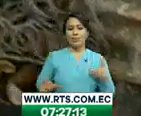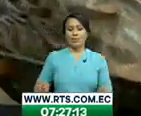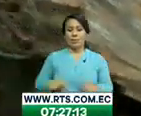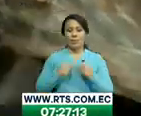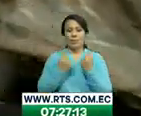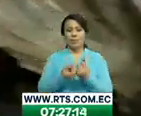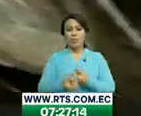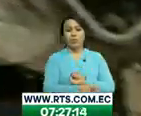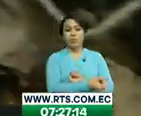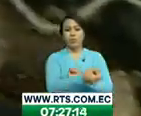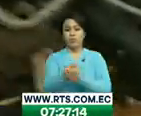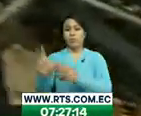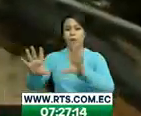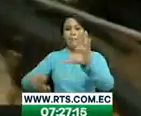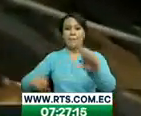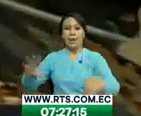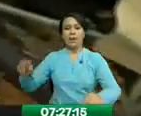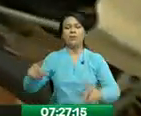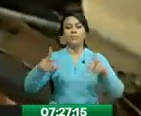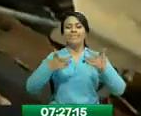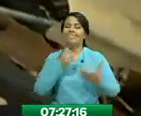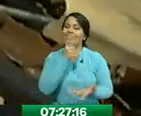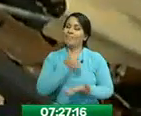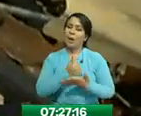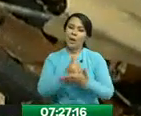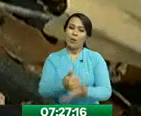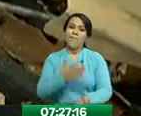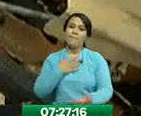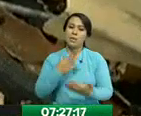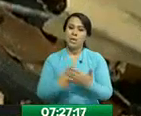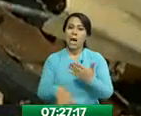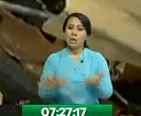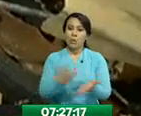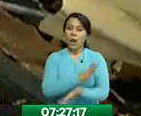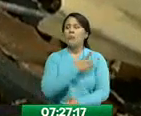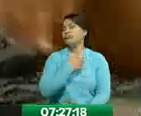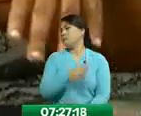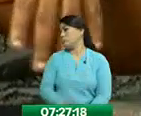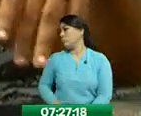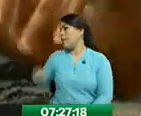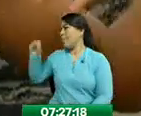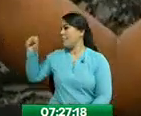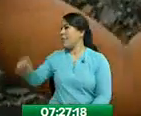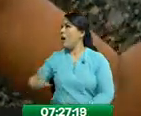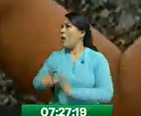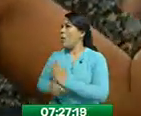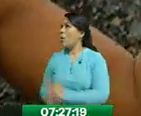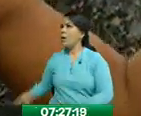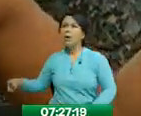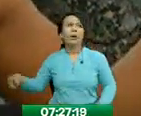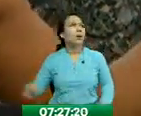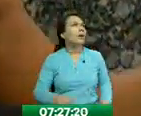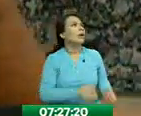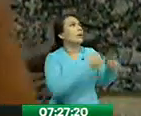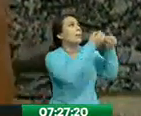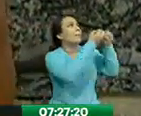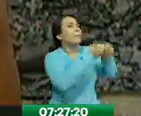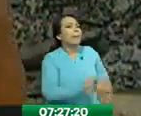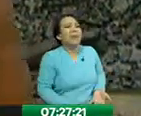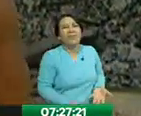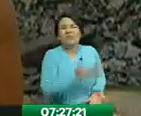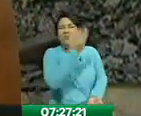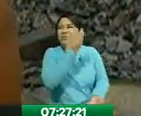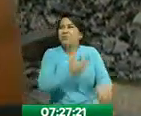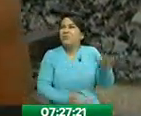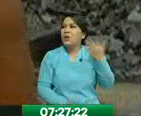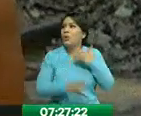para sofocar las llamas. No sé, salí a dejar a mi hija a la escuela, ya en el transcurso que regresé ya encontré que estaba todo prendido. Y